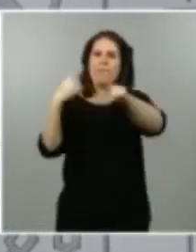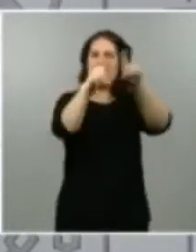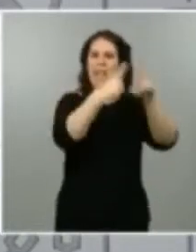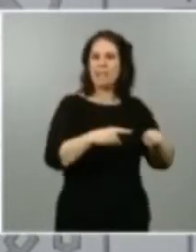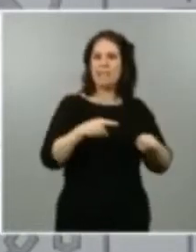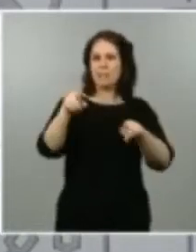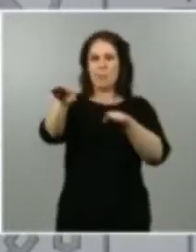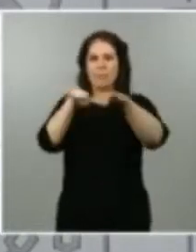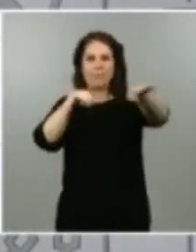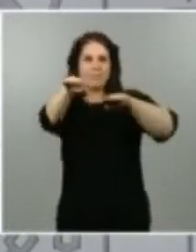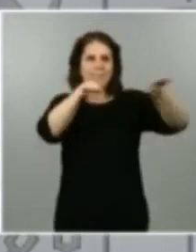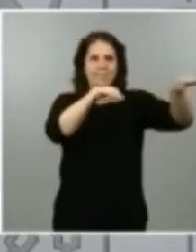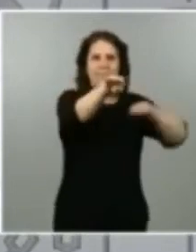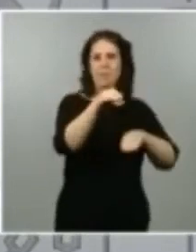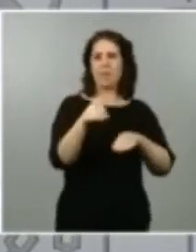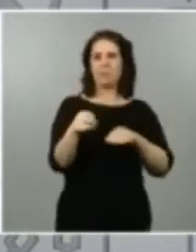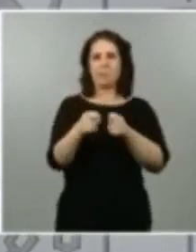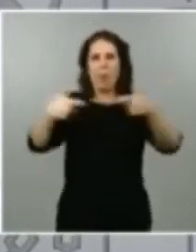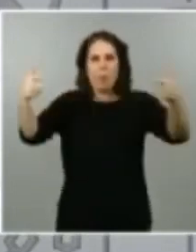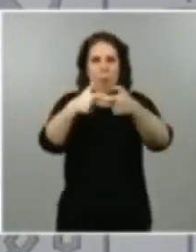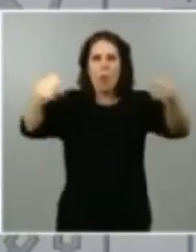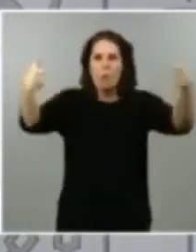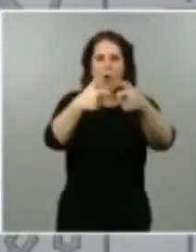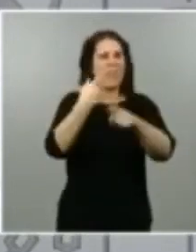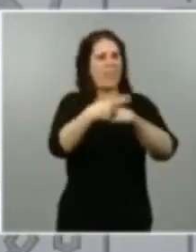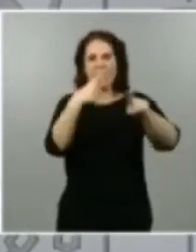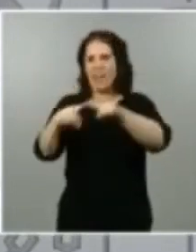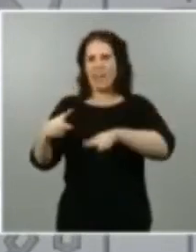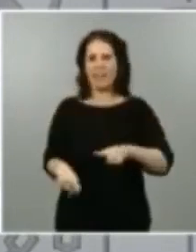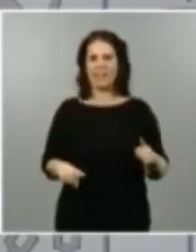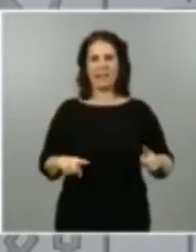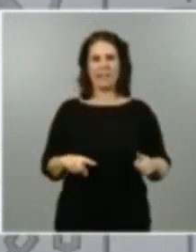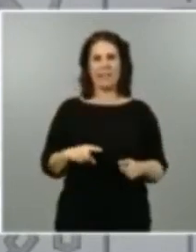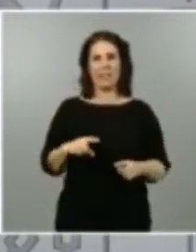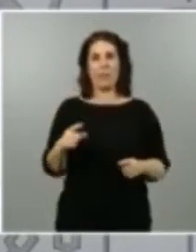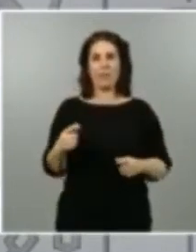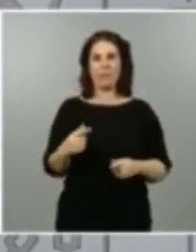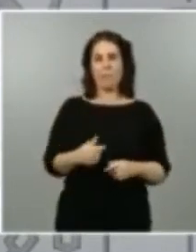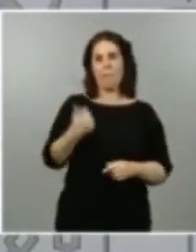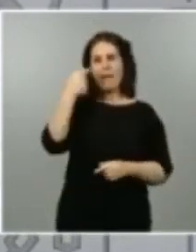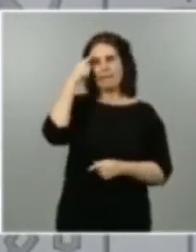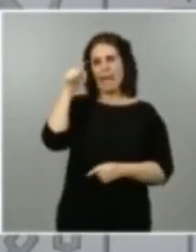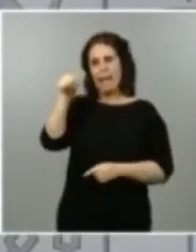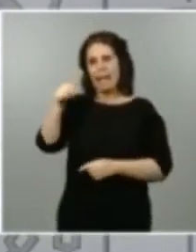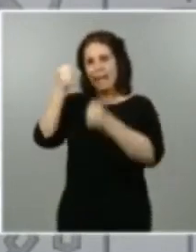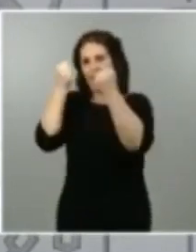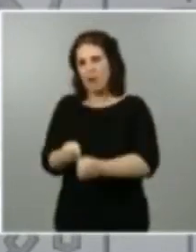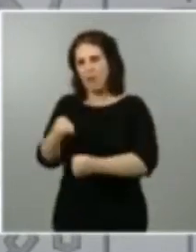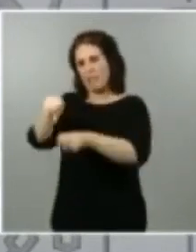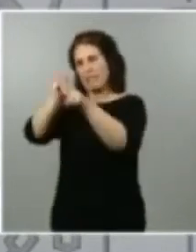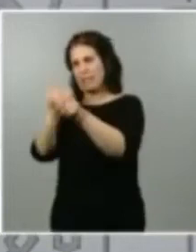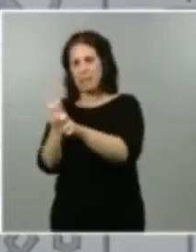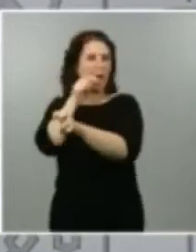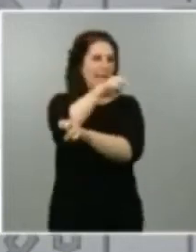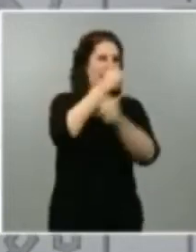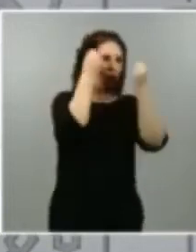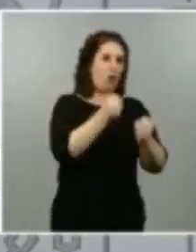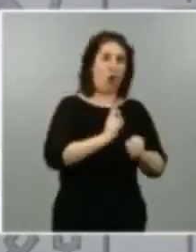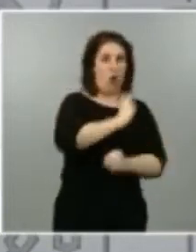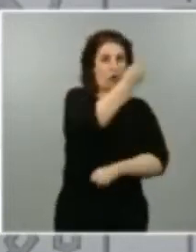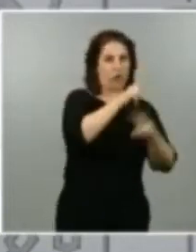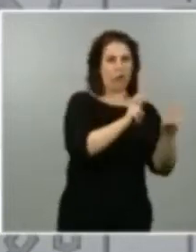de casos diferentes ya tiene que hacer más incidencia en un tipo de actividad que no traen un tipo de atención que en otra ha tenido que reforzar